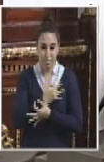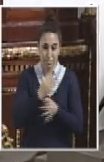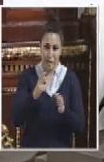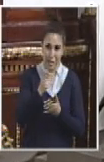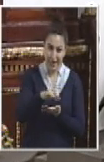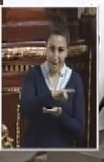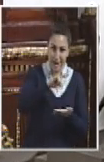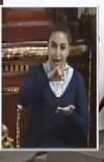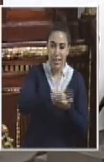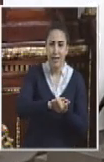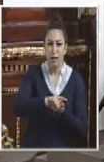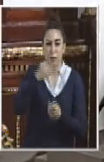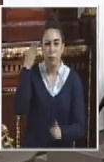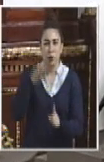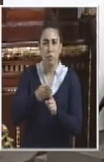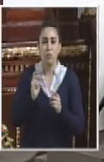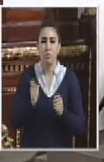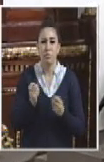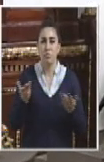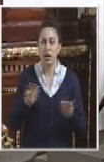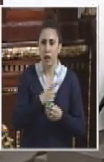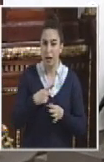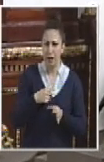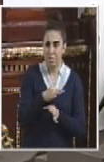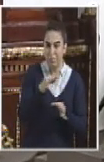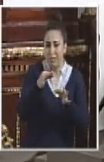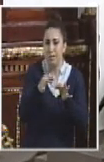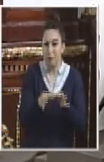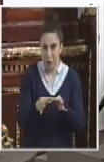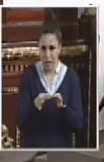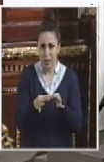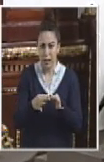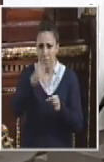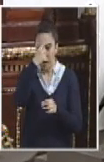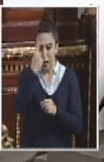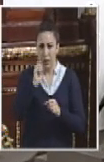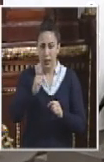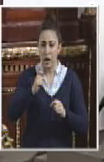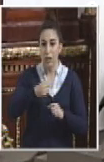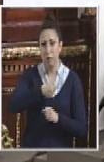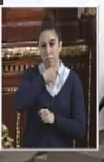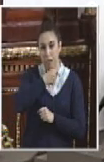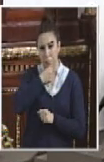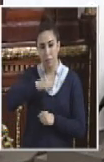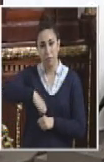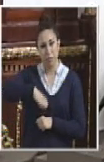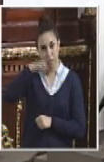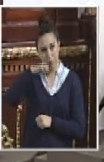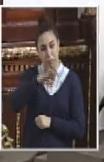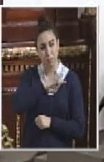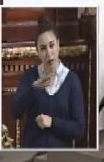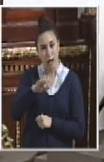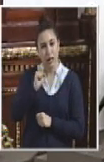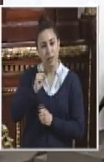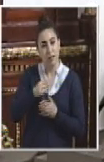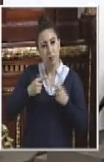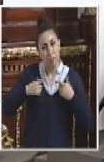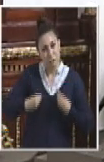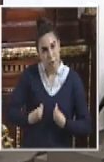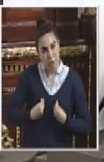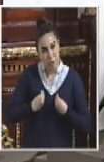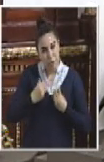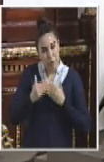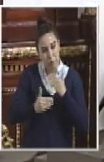está encaminada a dar herramientas efectivas para la incorporación y desarrollo integral de las personas de la tercera edad a un pleno